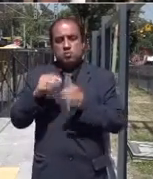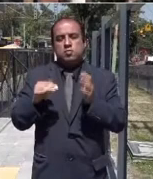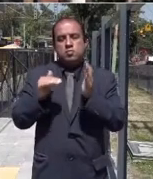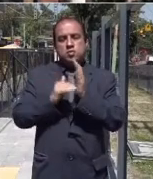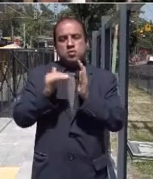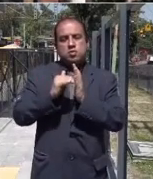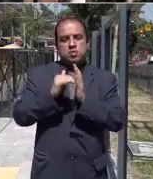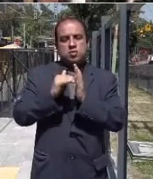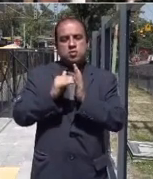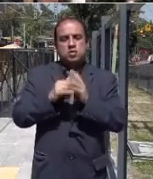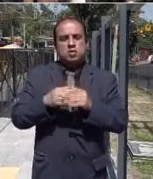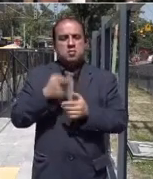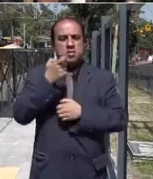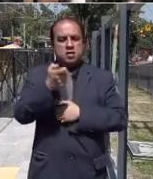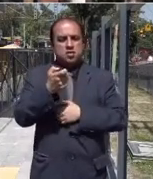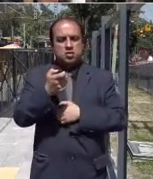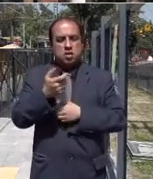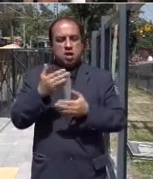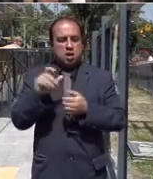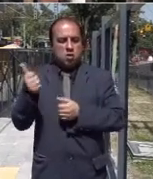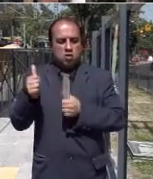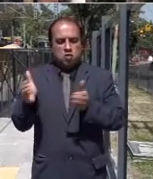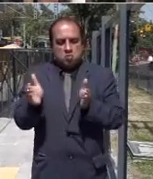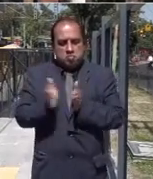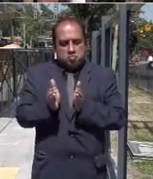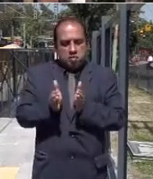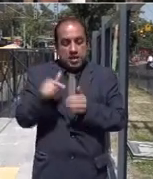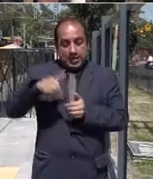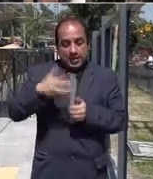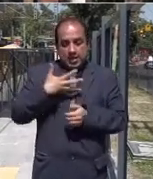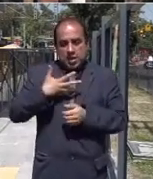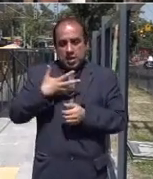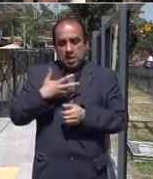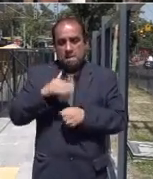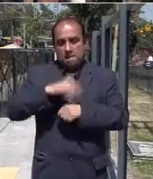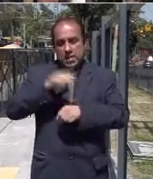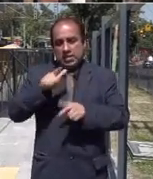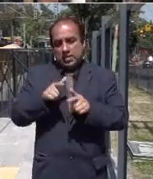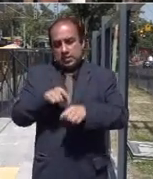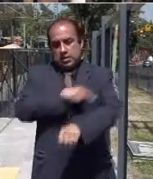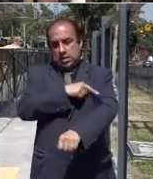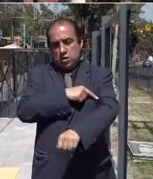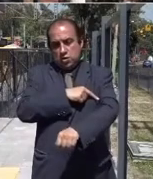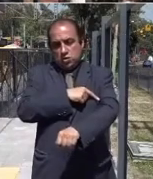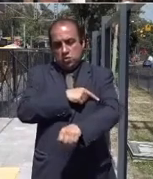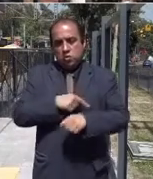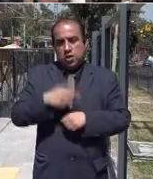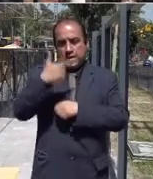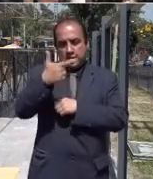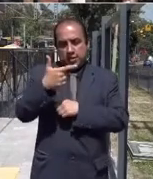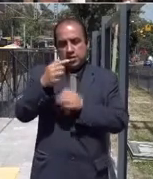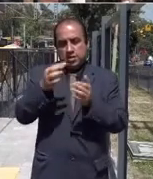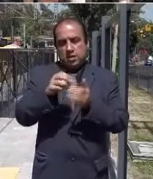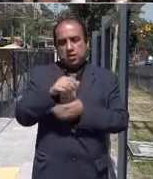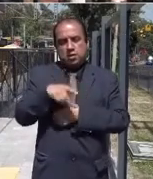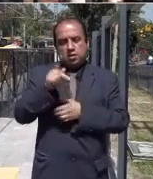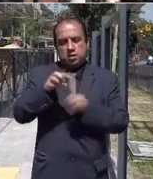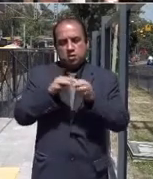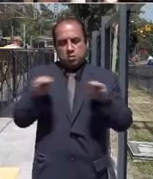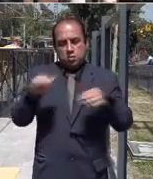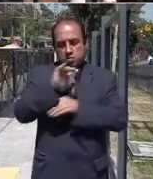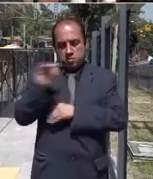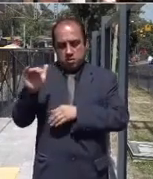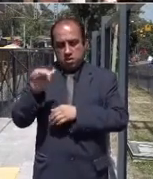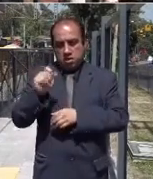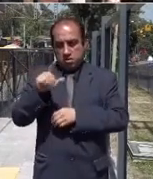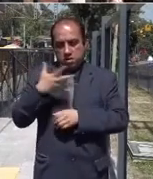5 kilómetros y medio. Este tiene una mayor extensión, 7 kilómetros y medio, e incluye también la rehabilitación de